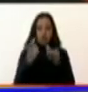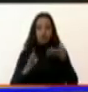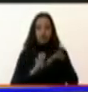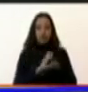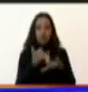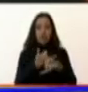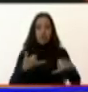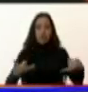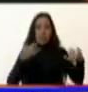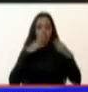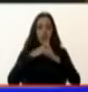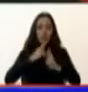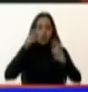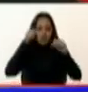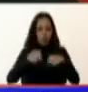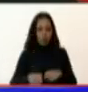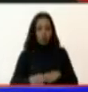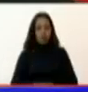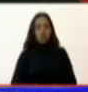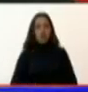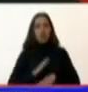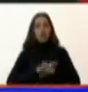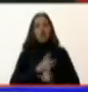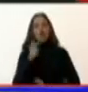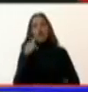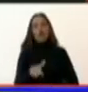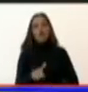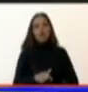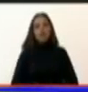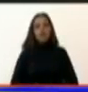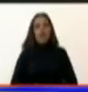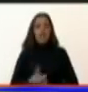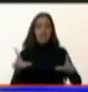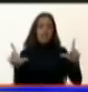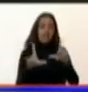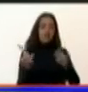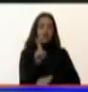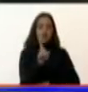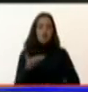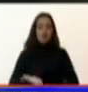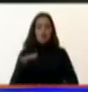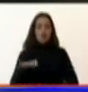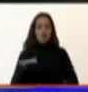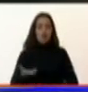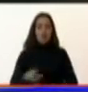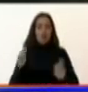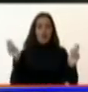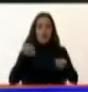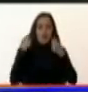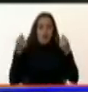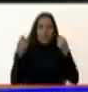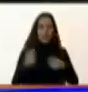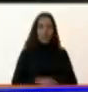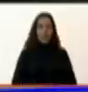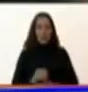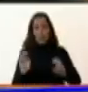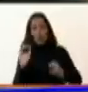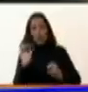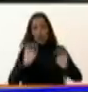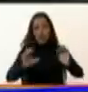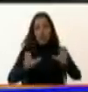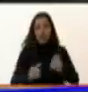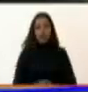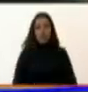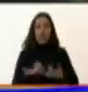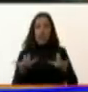hoy. Porque hoy el medio dominante ya no es la televisión, ya no son los periódicos, ya no es la radio, los